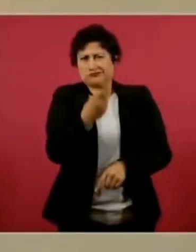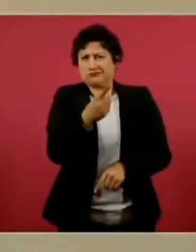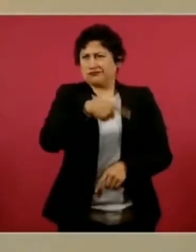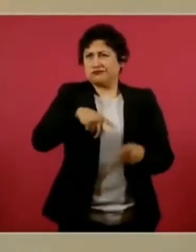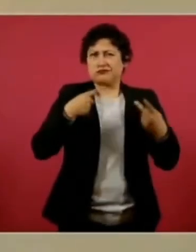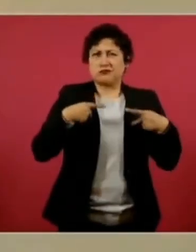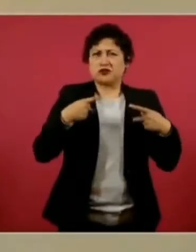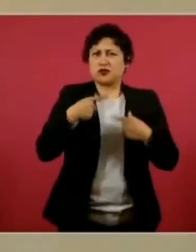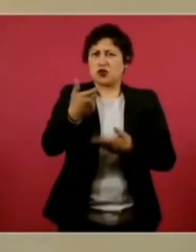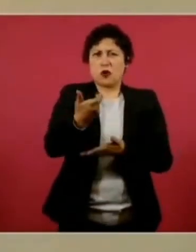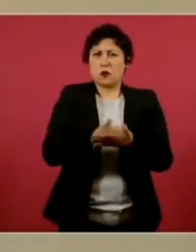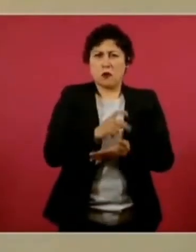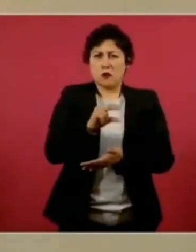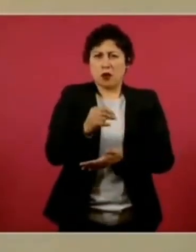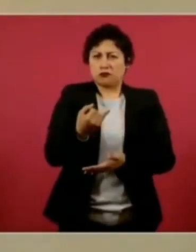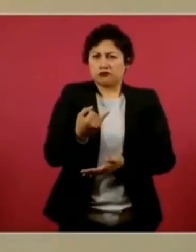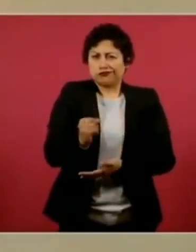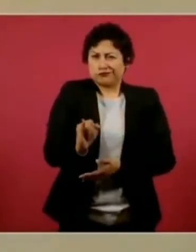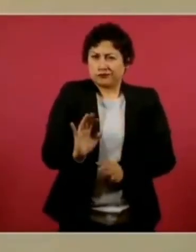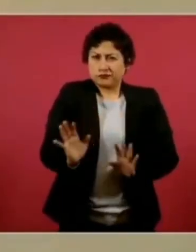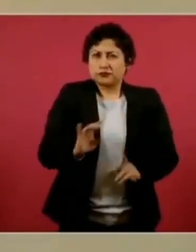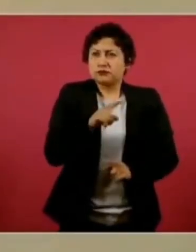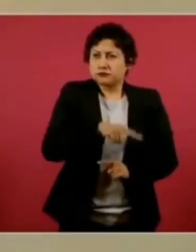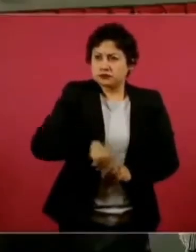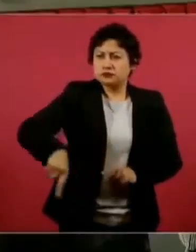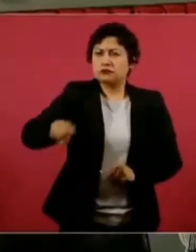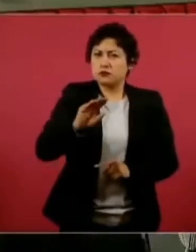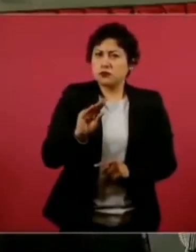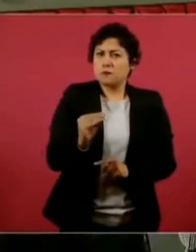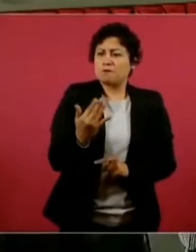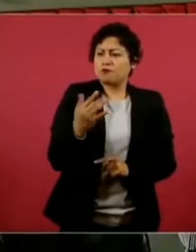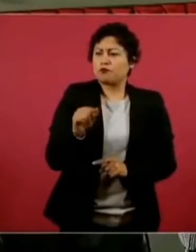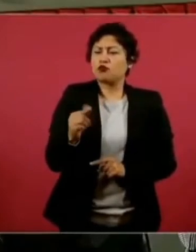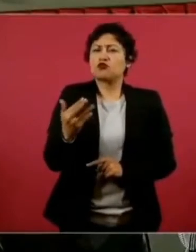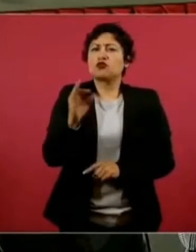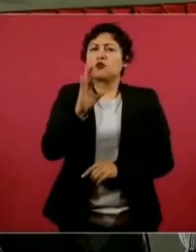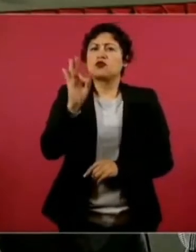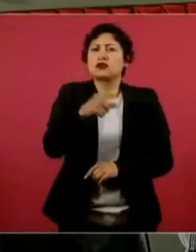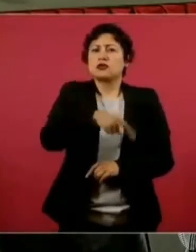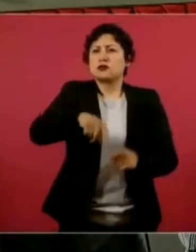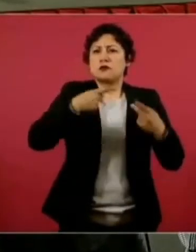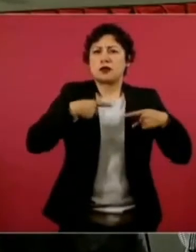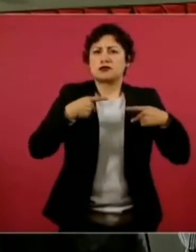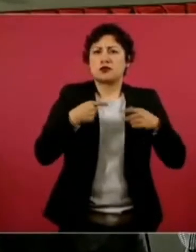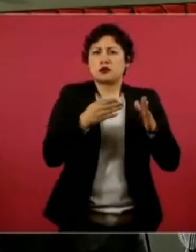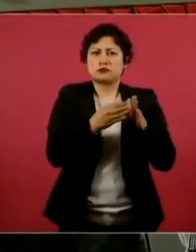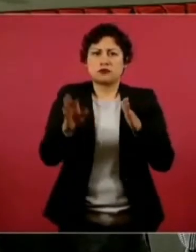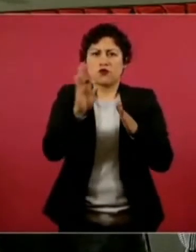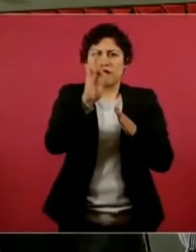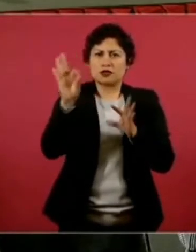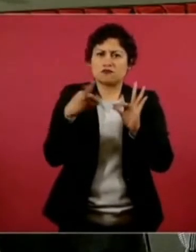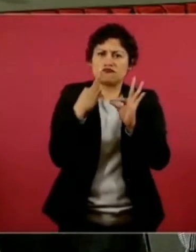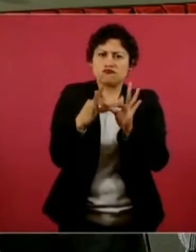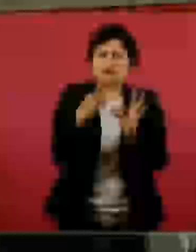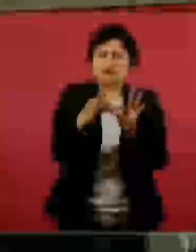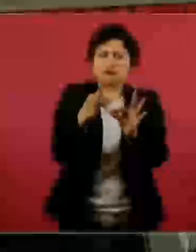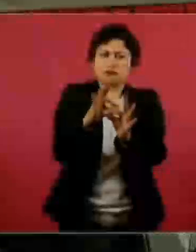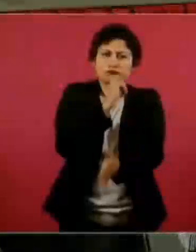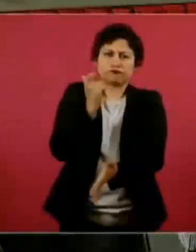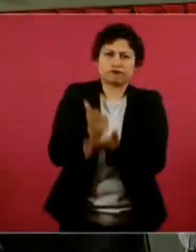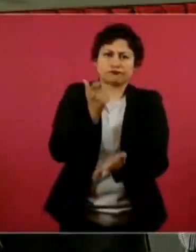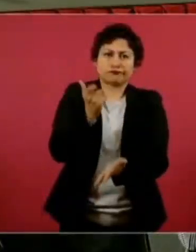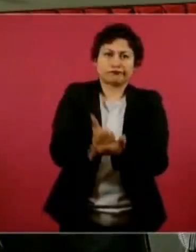de los usuarios nos pagan en el mismo periodo de facturación. Y ese poquito diferencial se va quedando con algún otro tipo